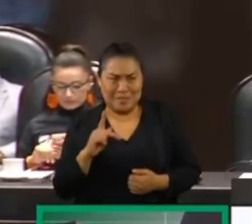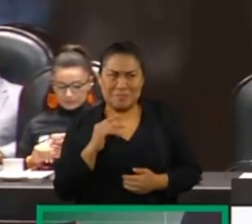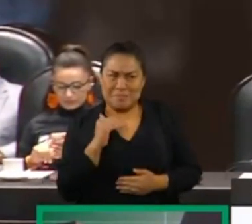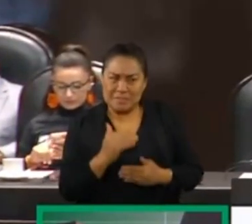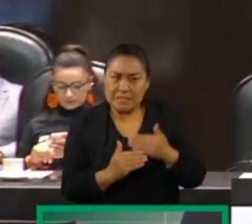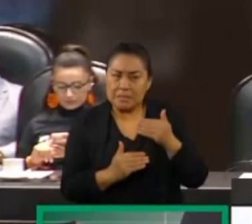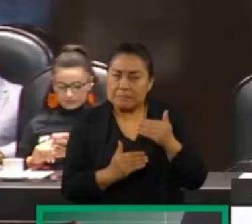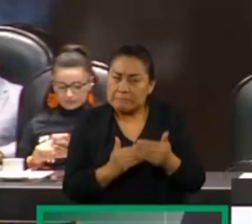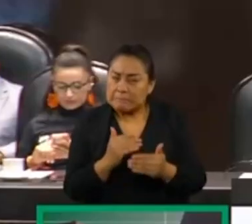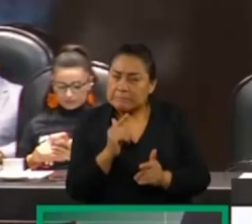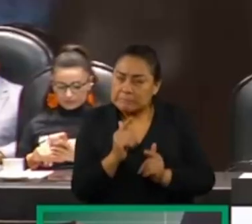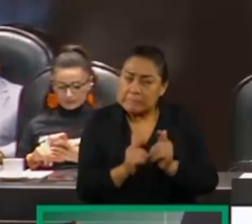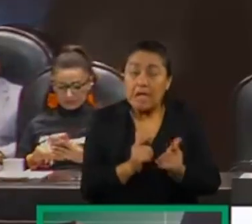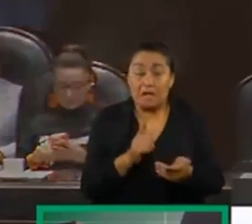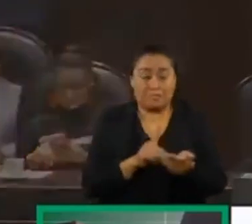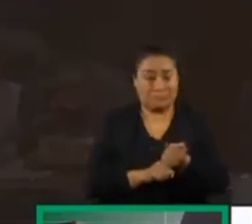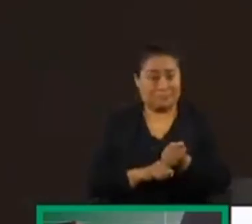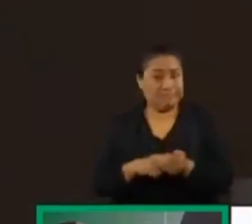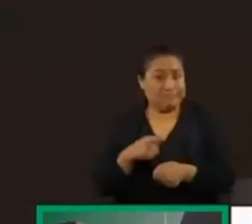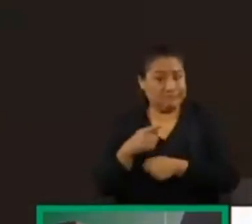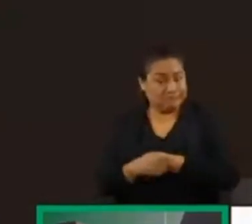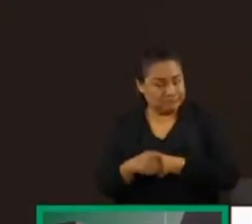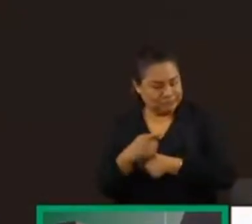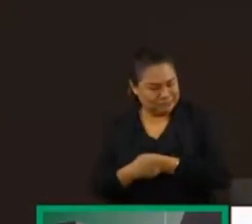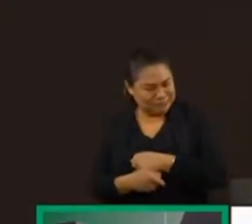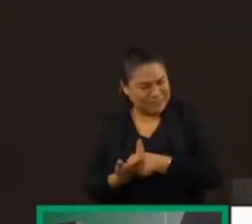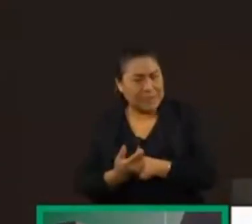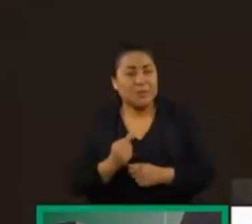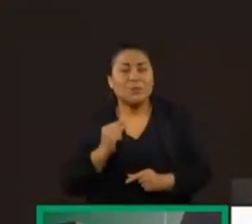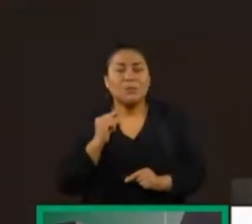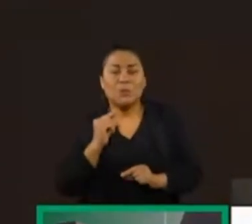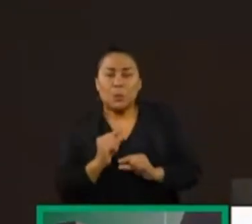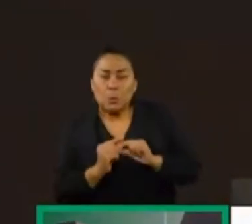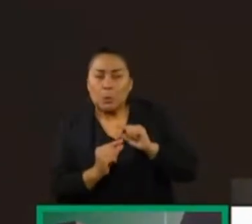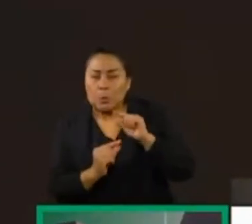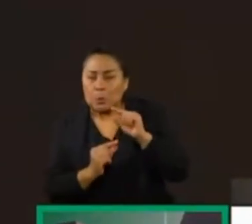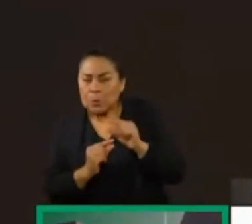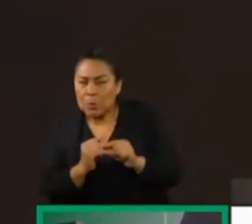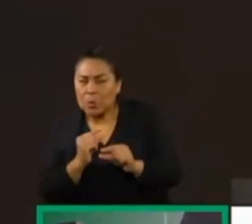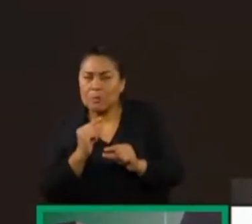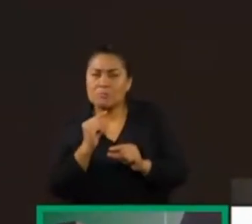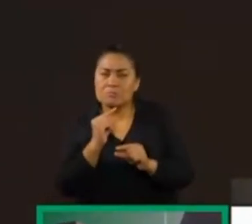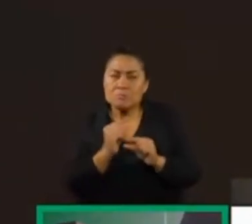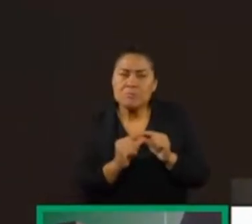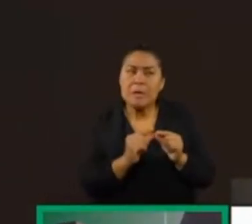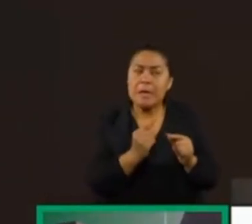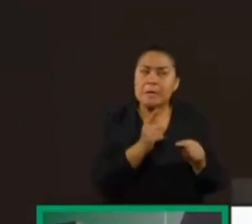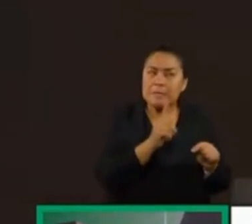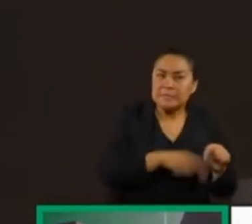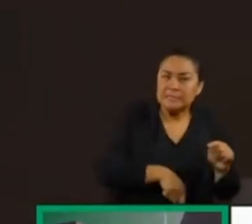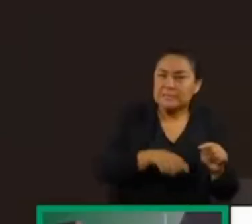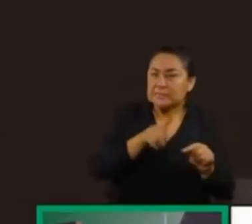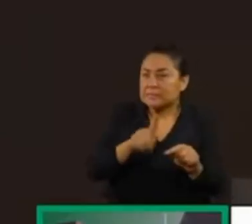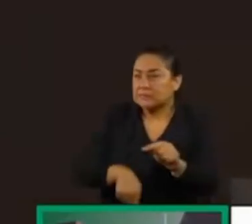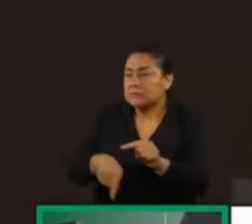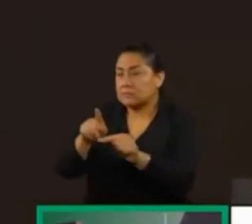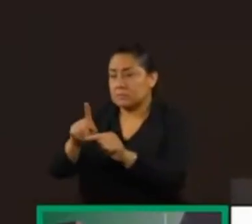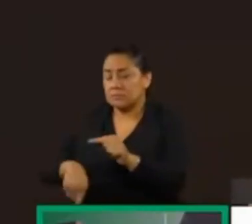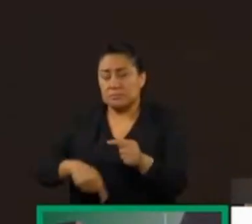muy peligrosos. Poco a poco y paso a paso han ido socavando nuestras libertades,